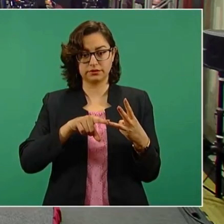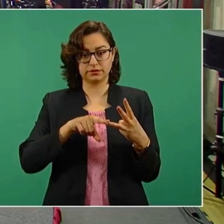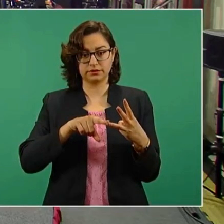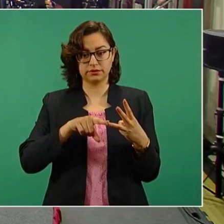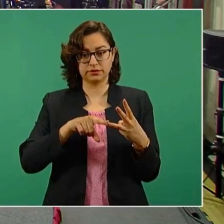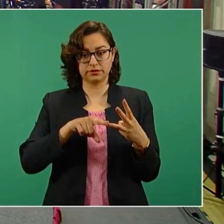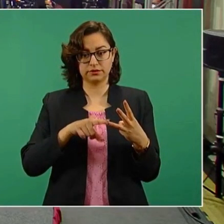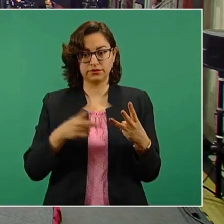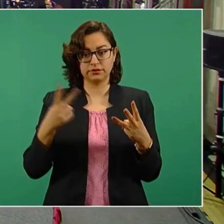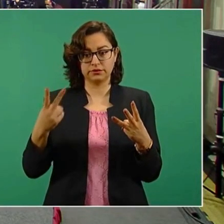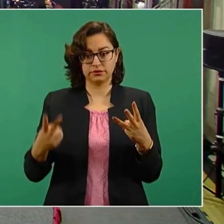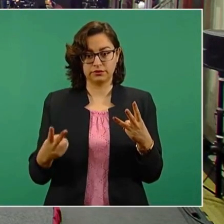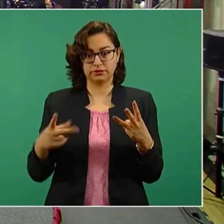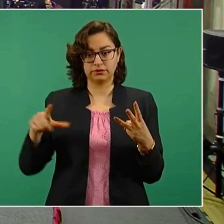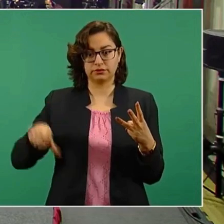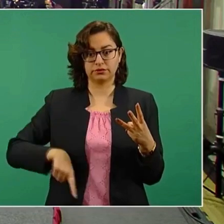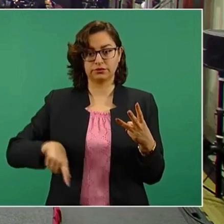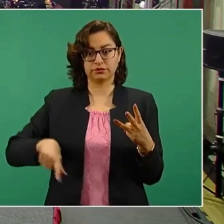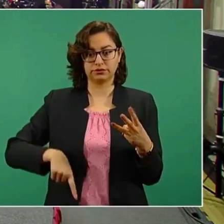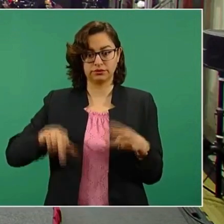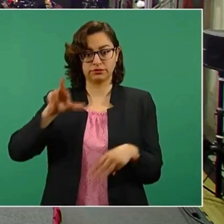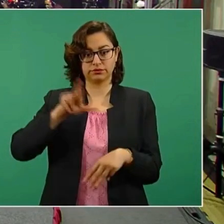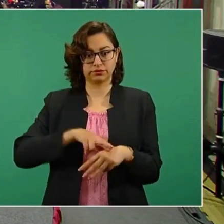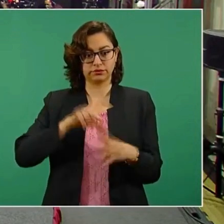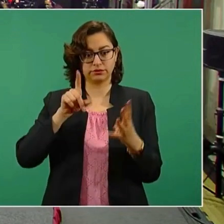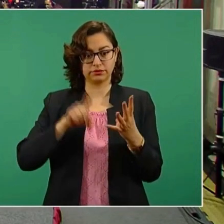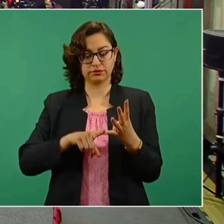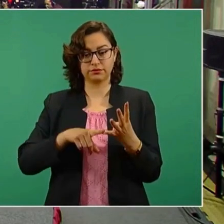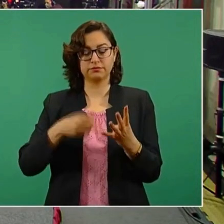los dos gobernadores y Claudia,